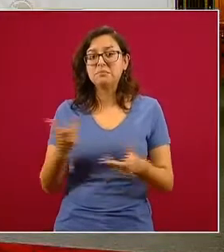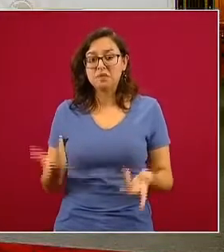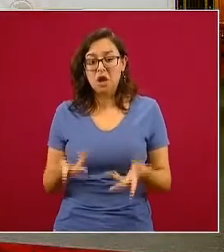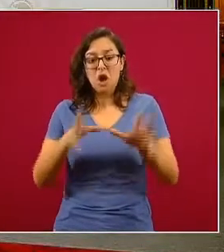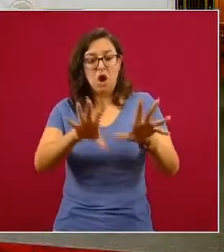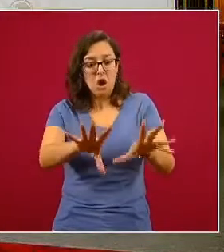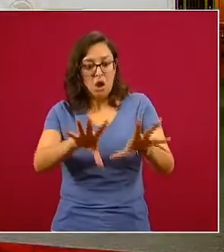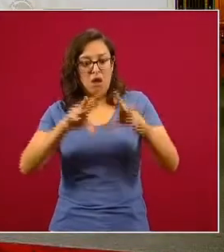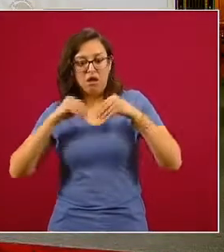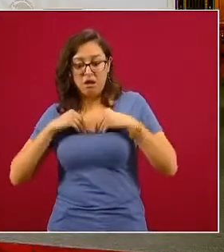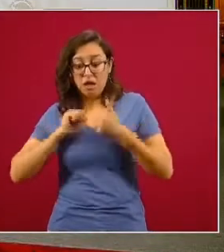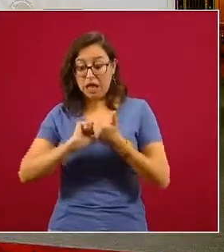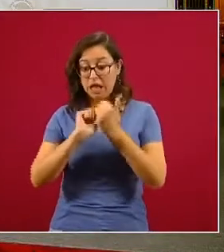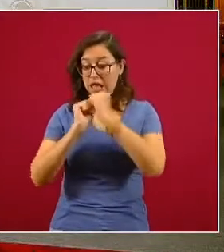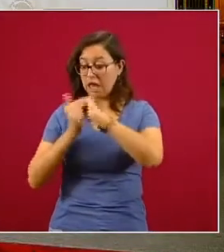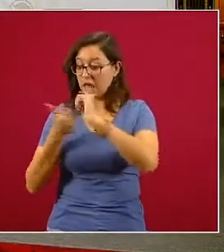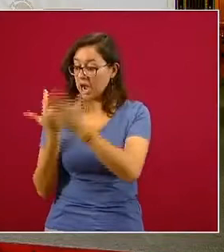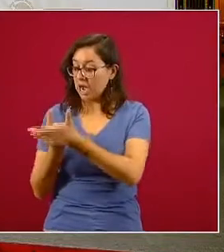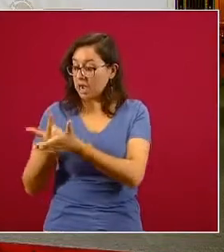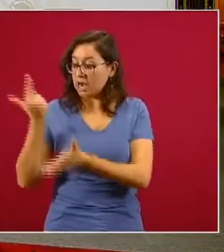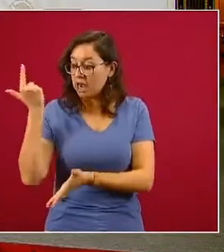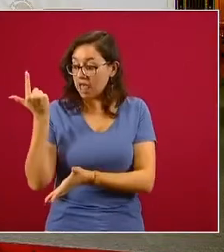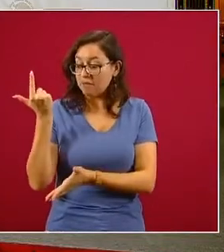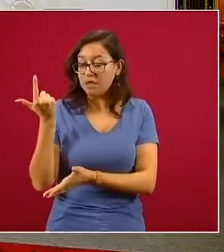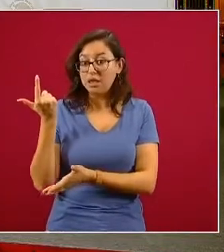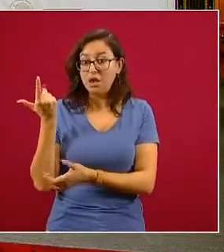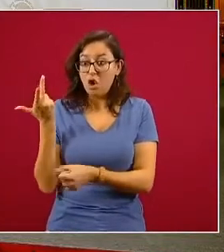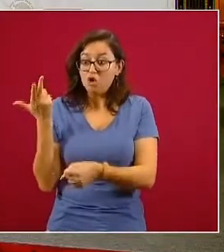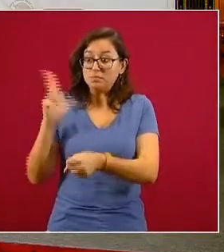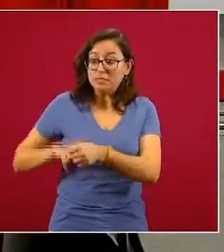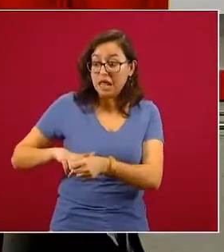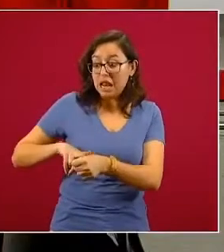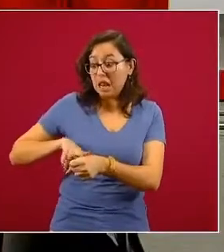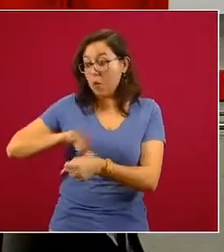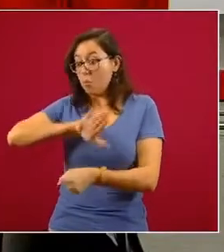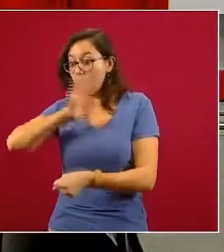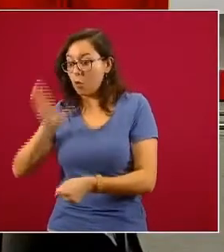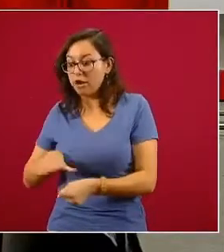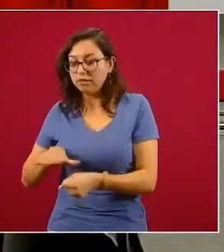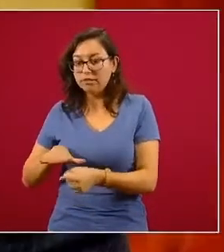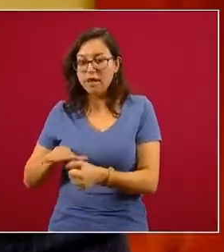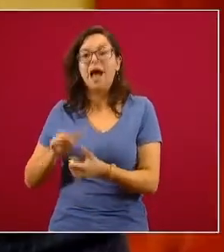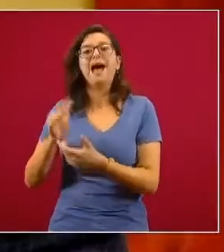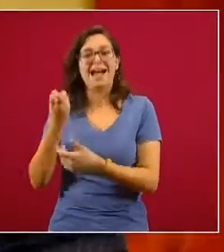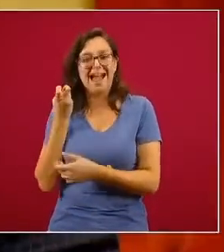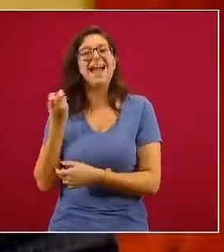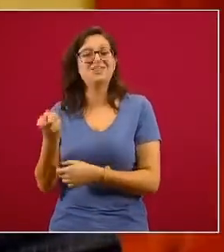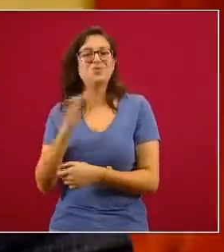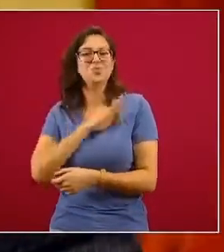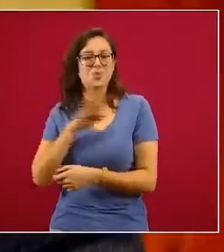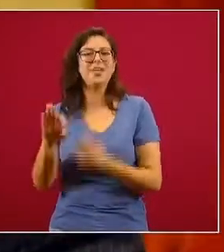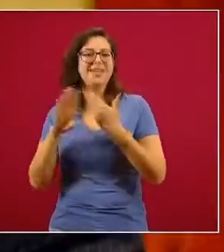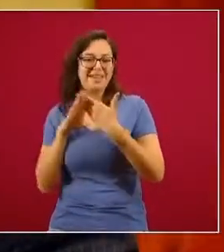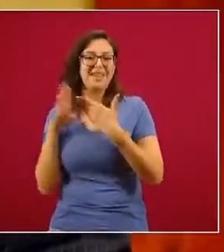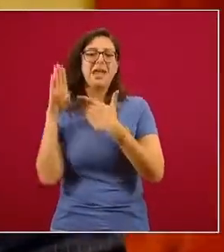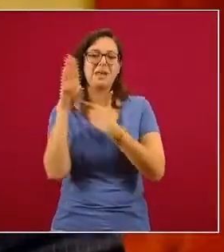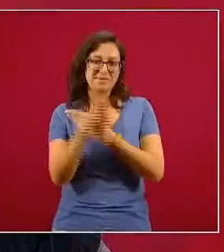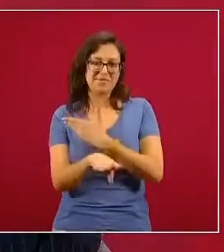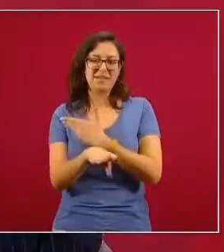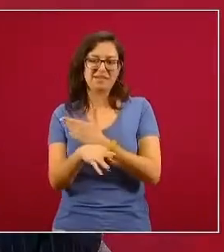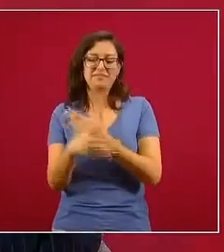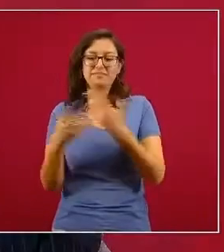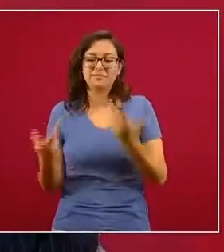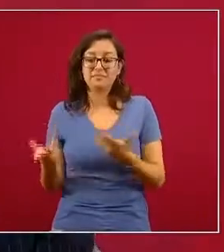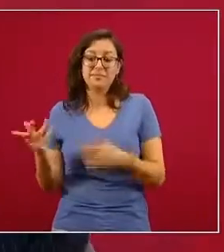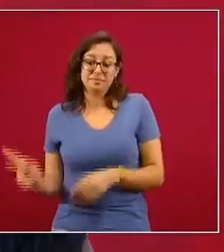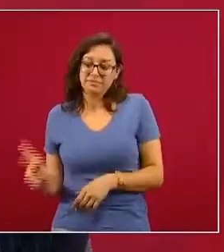riesgos de complicaciones, hospitalización y muerte en los grupos más vulnerables de la población, quienes son muy parecidos a los